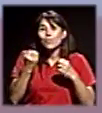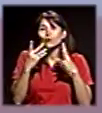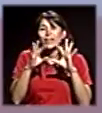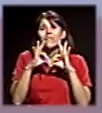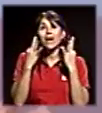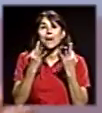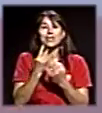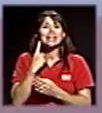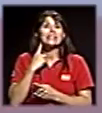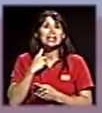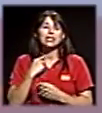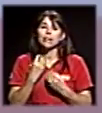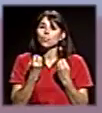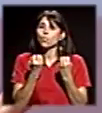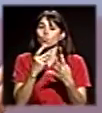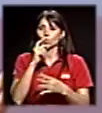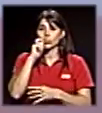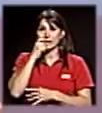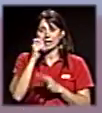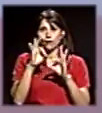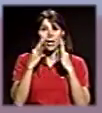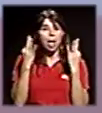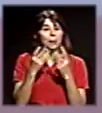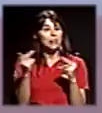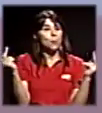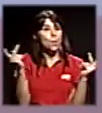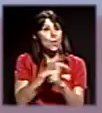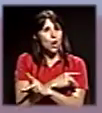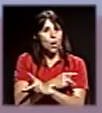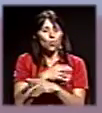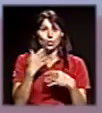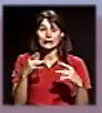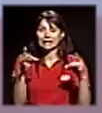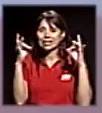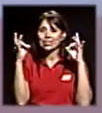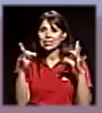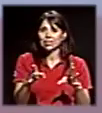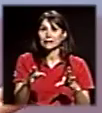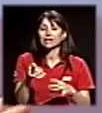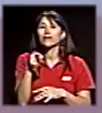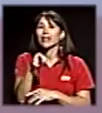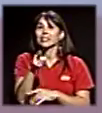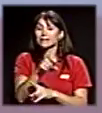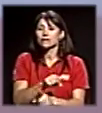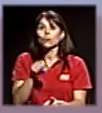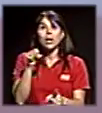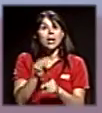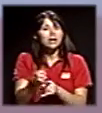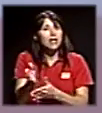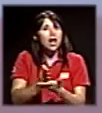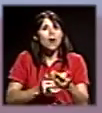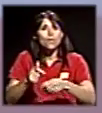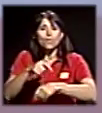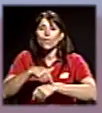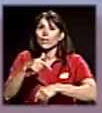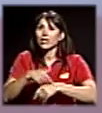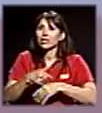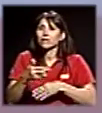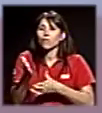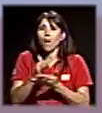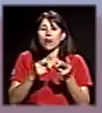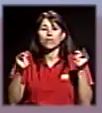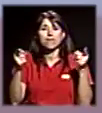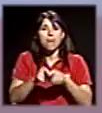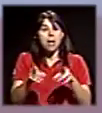secretos los secretos familiares son lo peor son bombas atómicas que literalmente en algún momento van a detonar